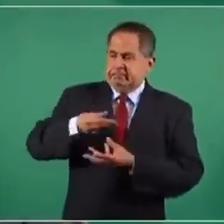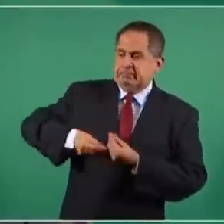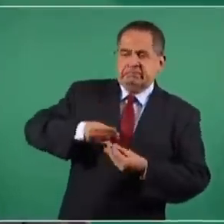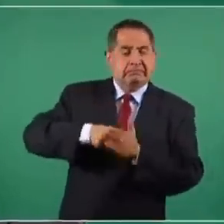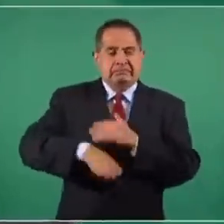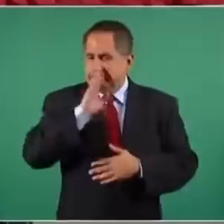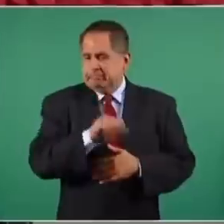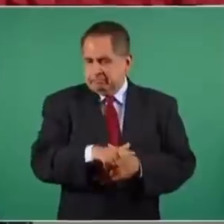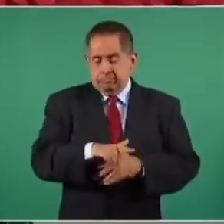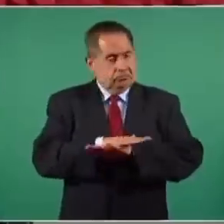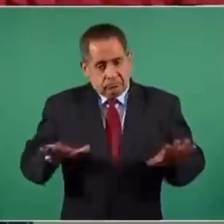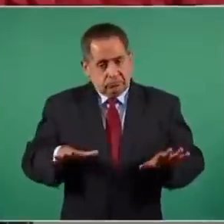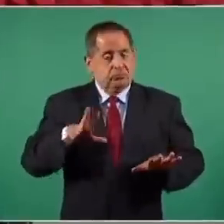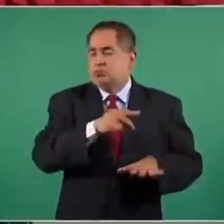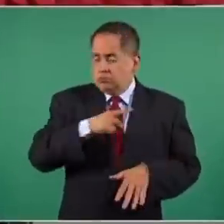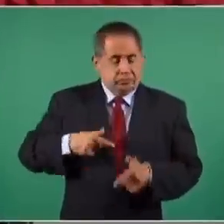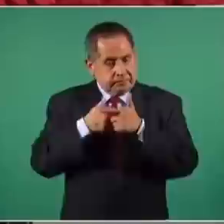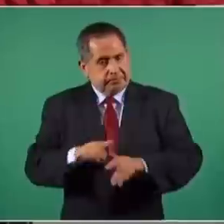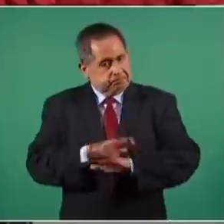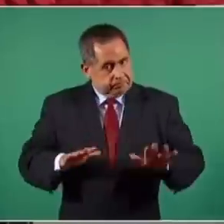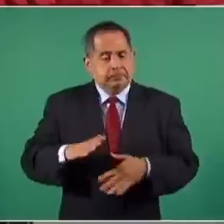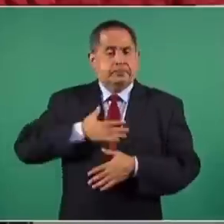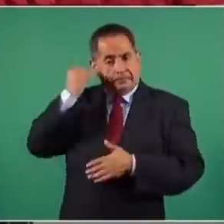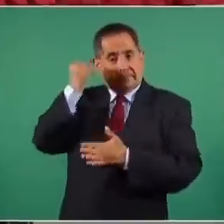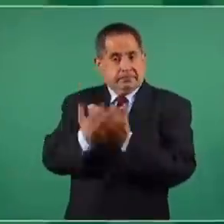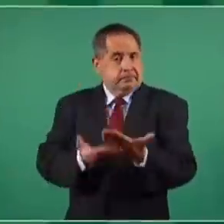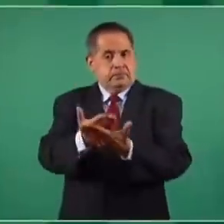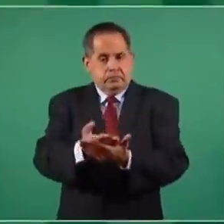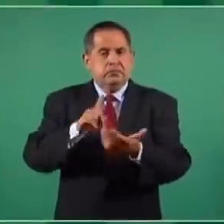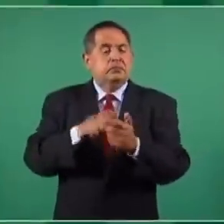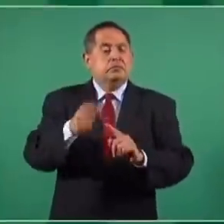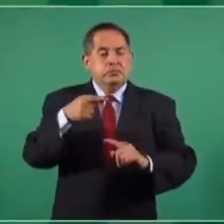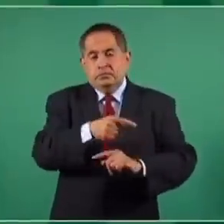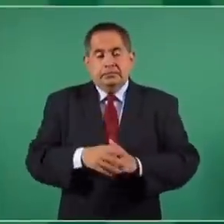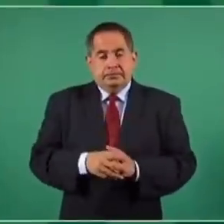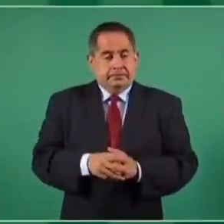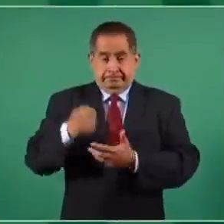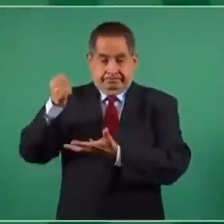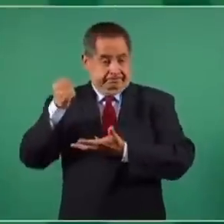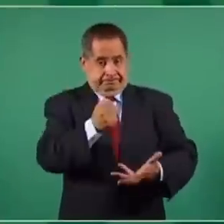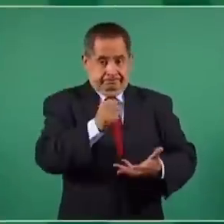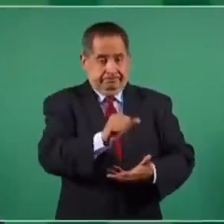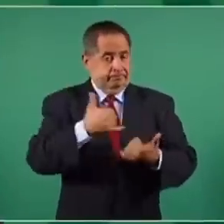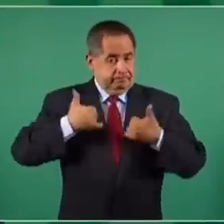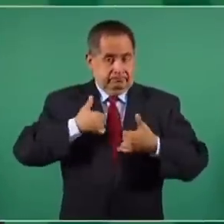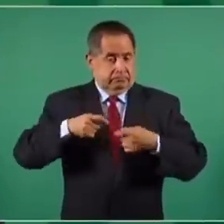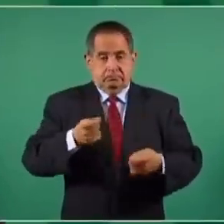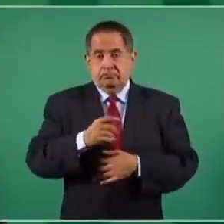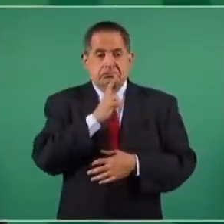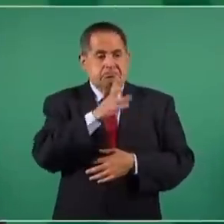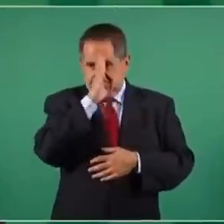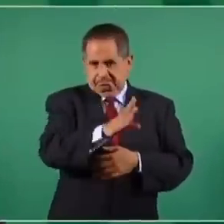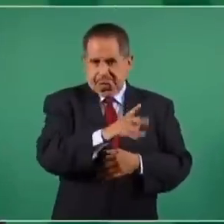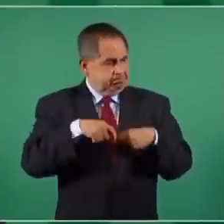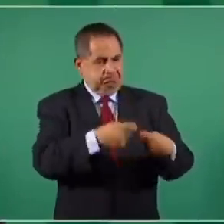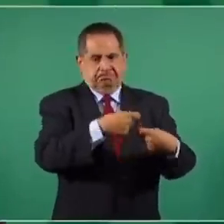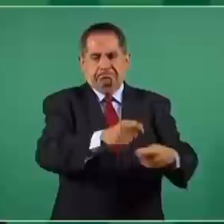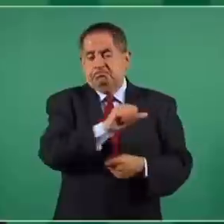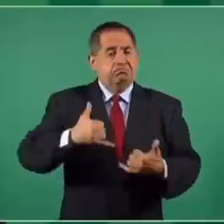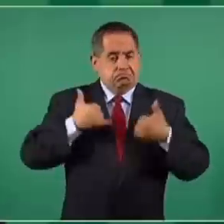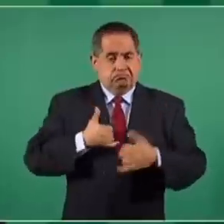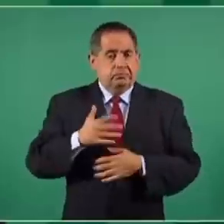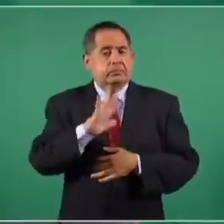recursos. Eso ya no debe de existir. Entonces, mi propuesta es de que esos recursos que van a los jóvenes se les entreguen de manera directa a ellos.